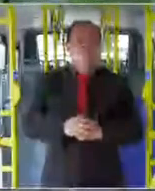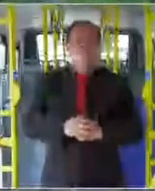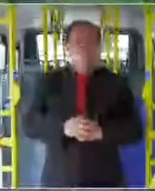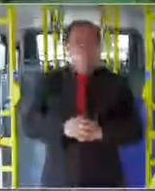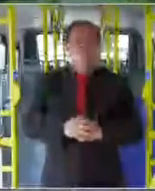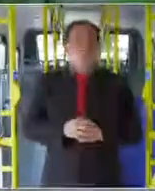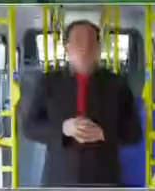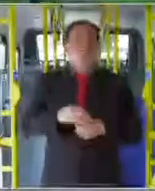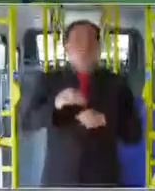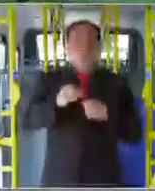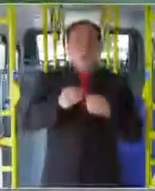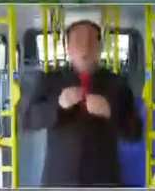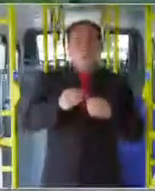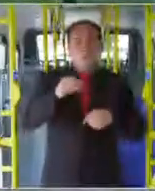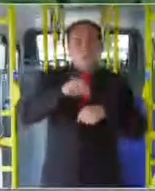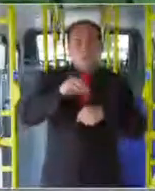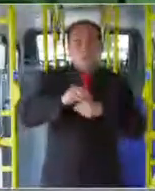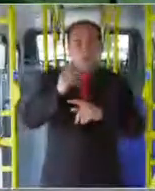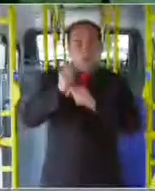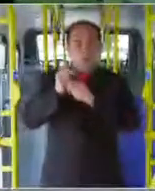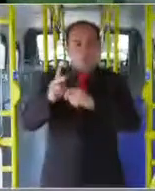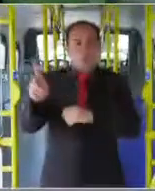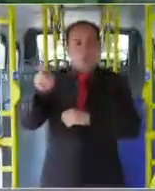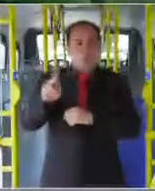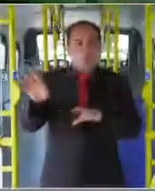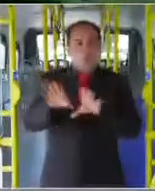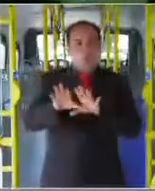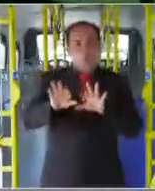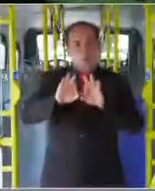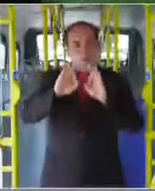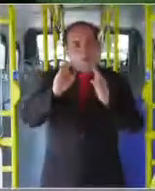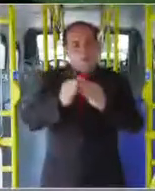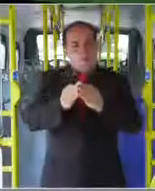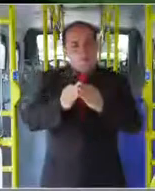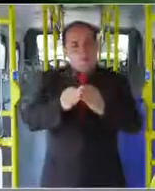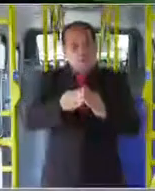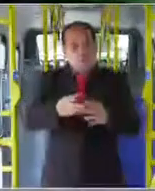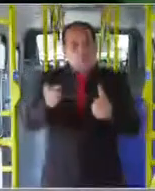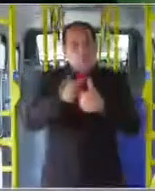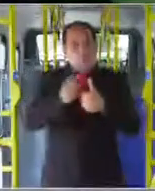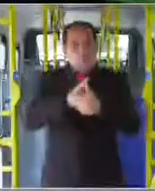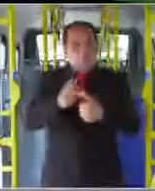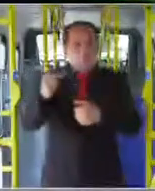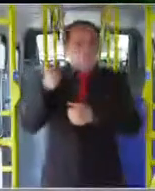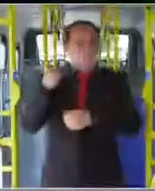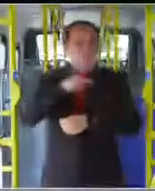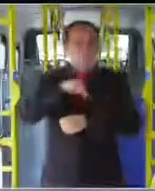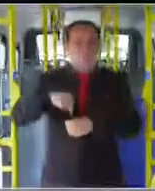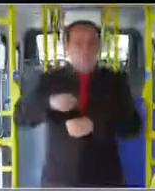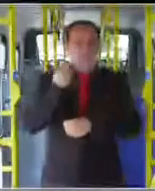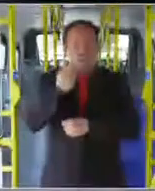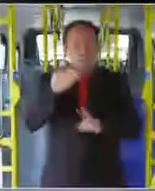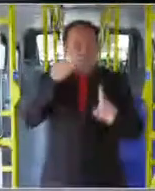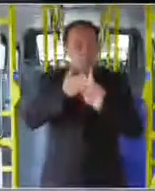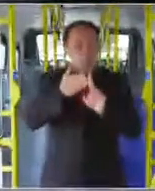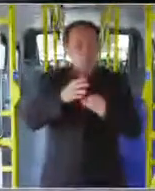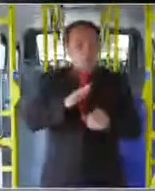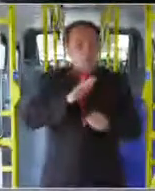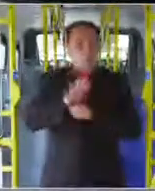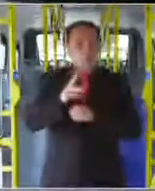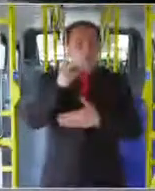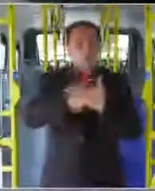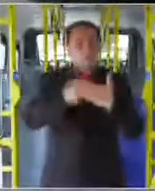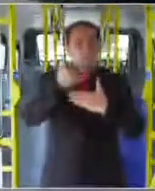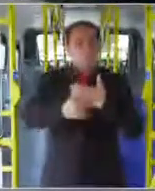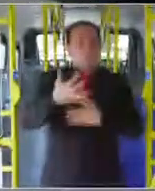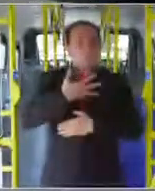ha puesto el transporte público como el eje central de nuestra política. Y ese es el objetivo. ¿Cuáles